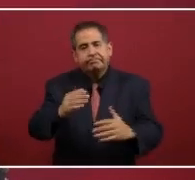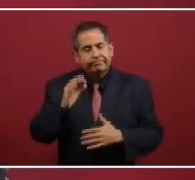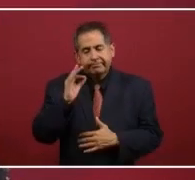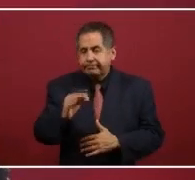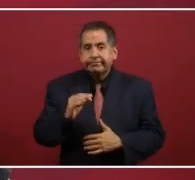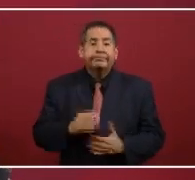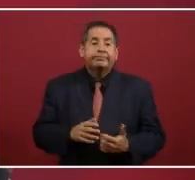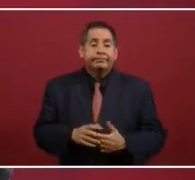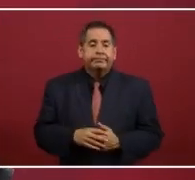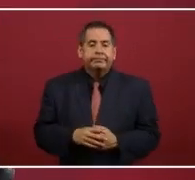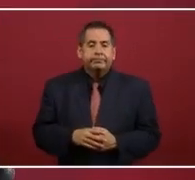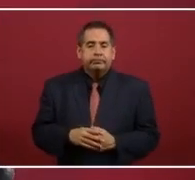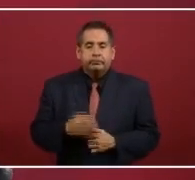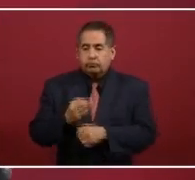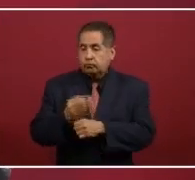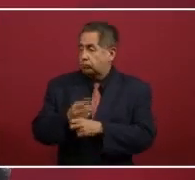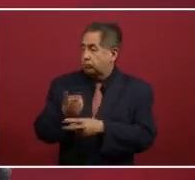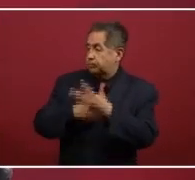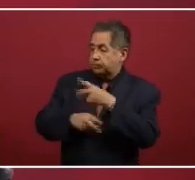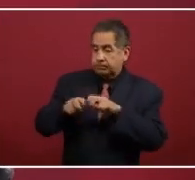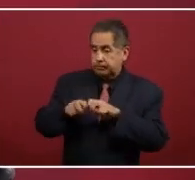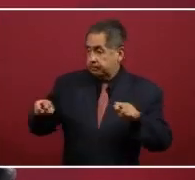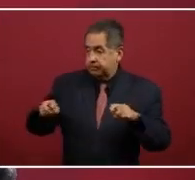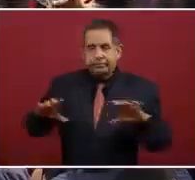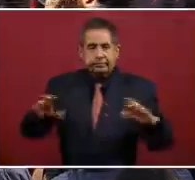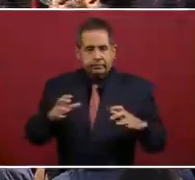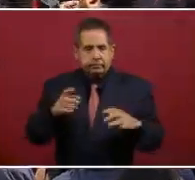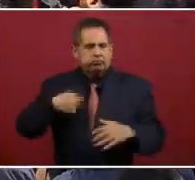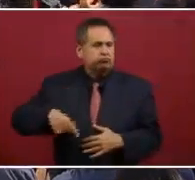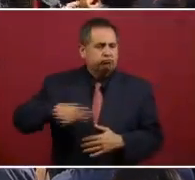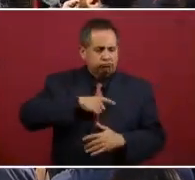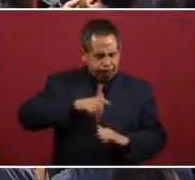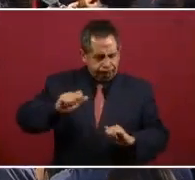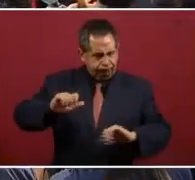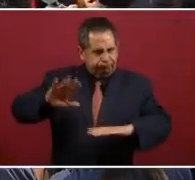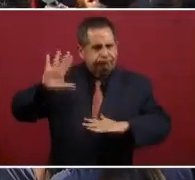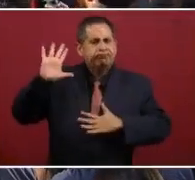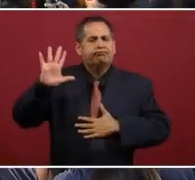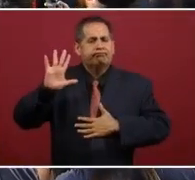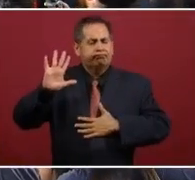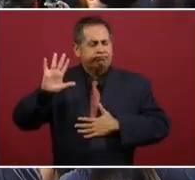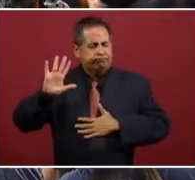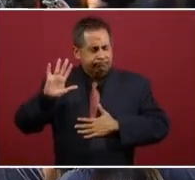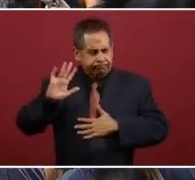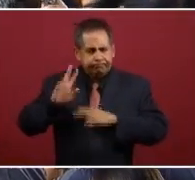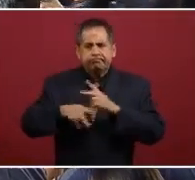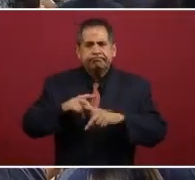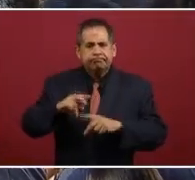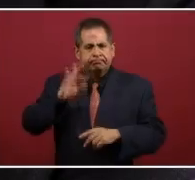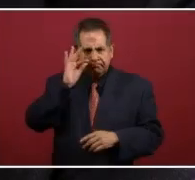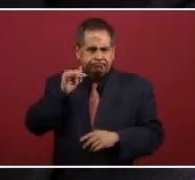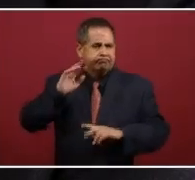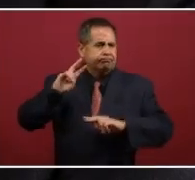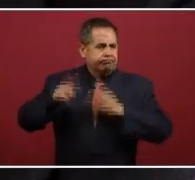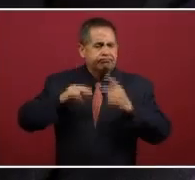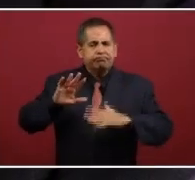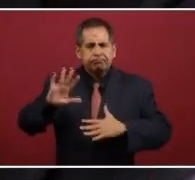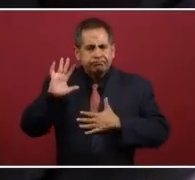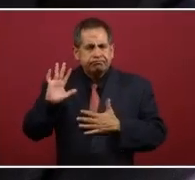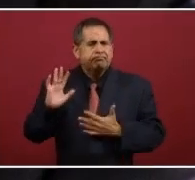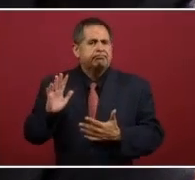que estén ustedes aquí. Hacemos el compromiso de seguir